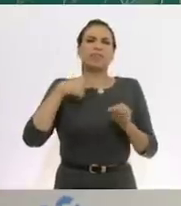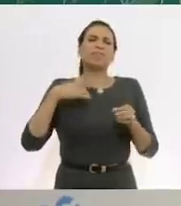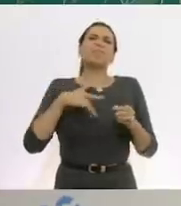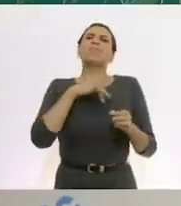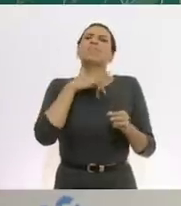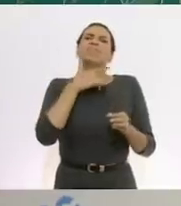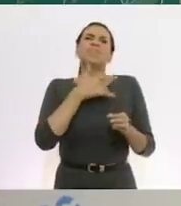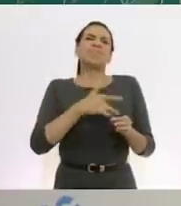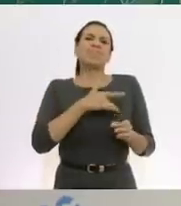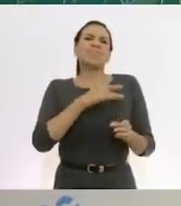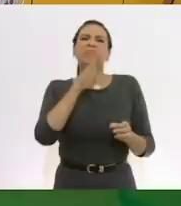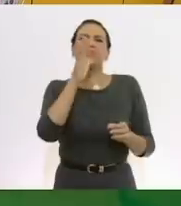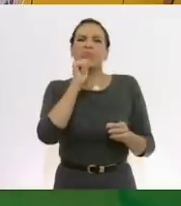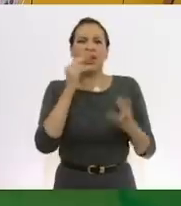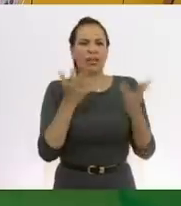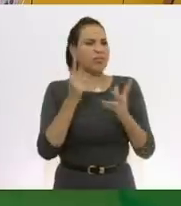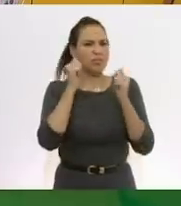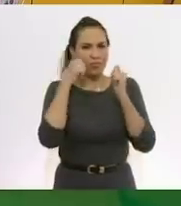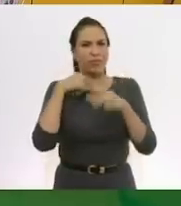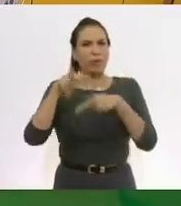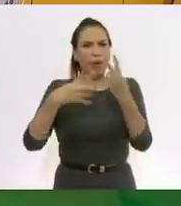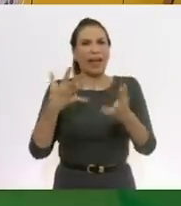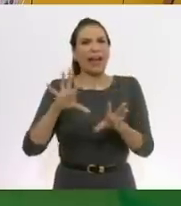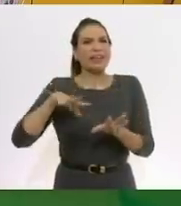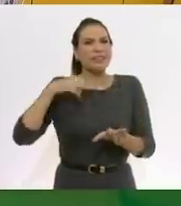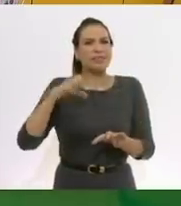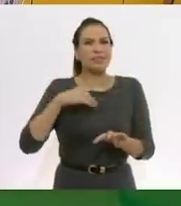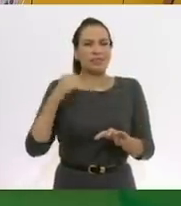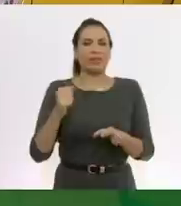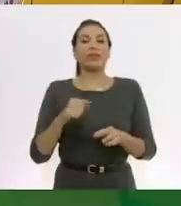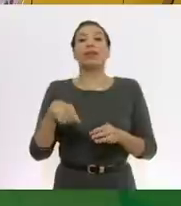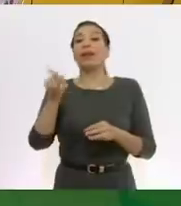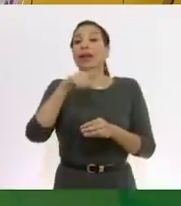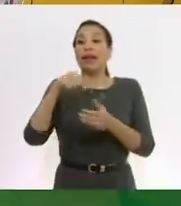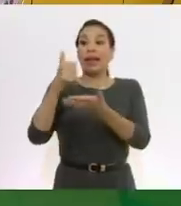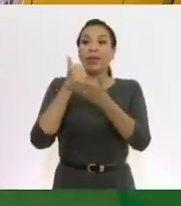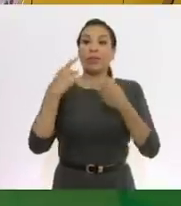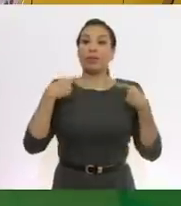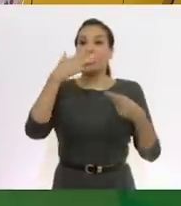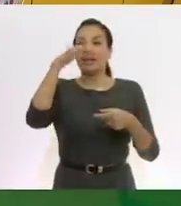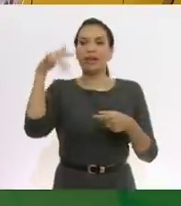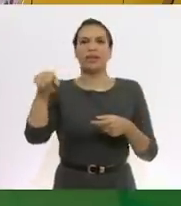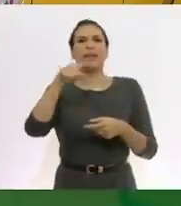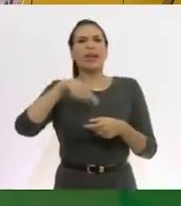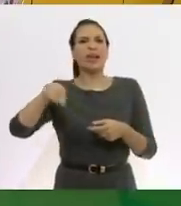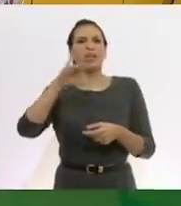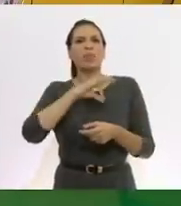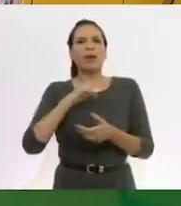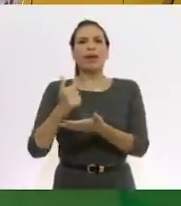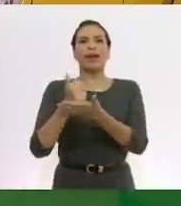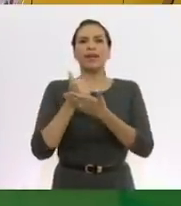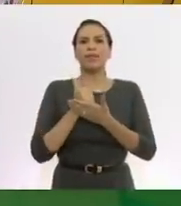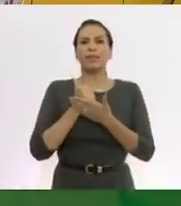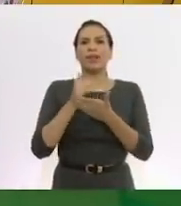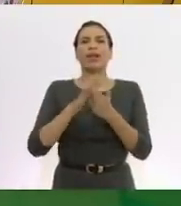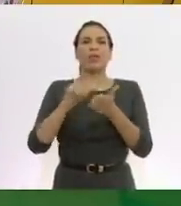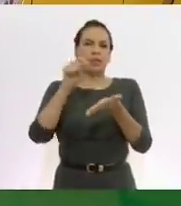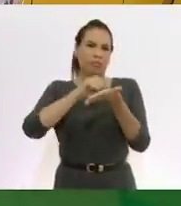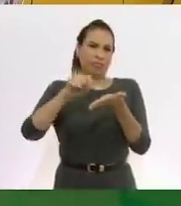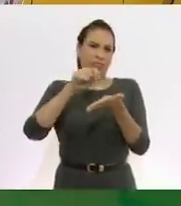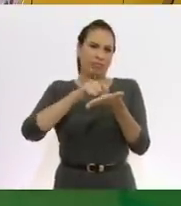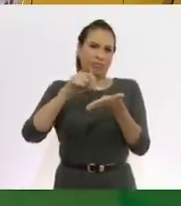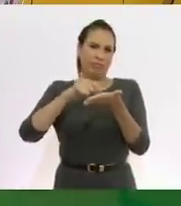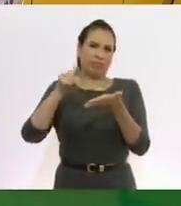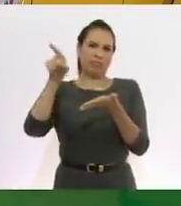salen como esperábamos. Pide a un adulto que te acompañe. Ella o él pueden ayudarte a escribir las ideas que